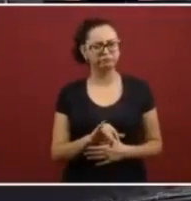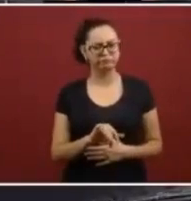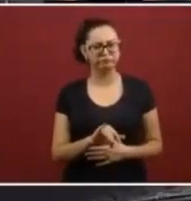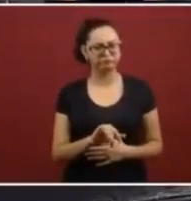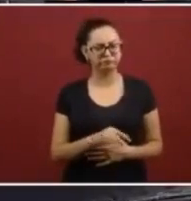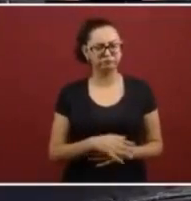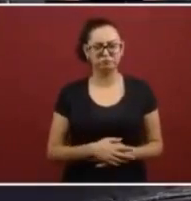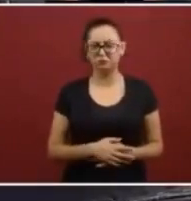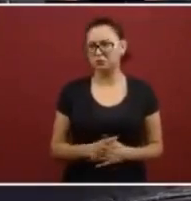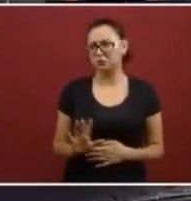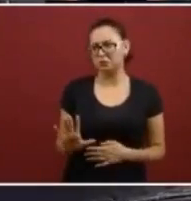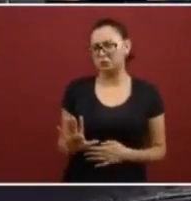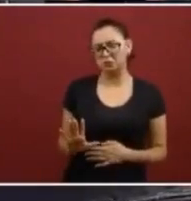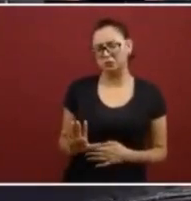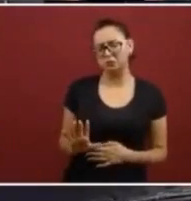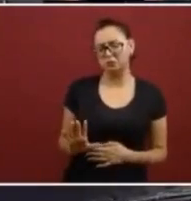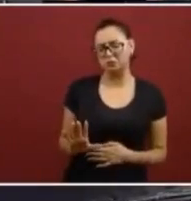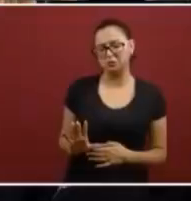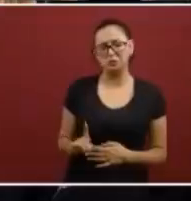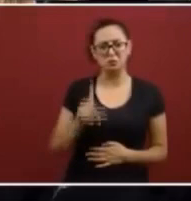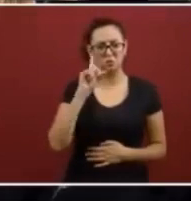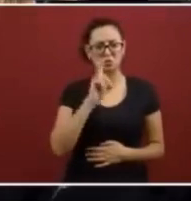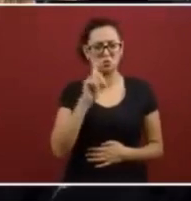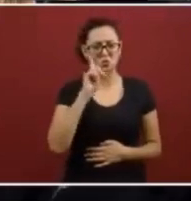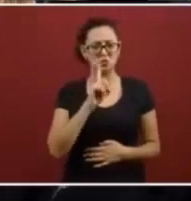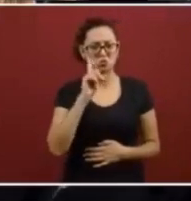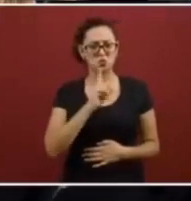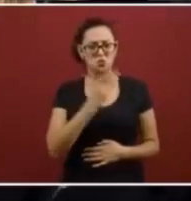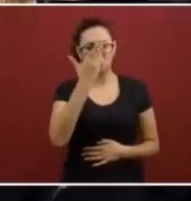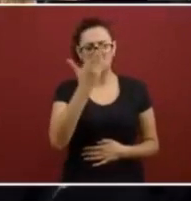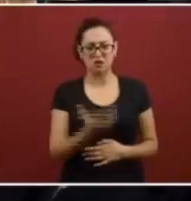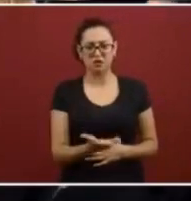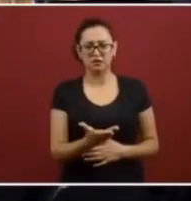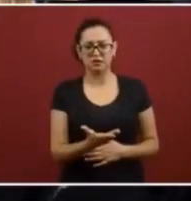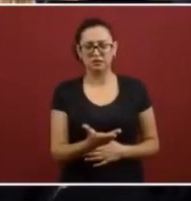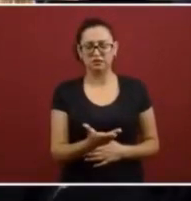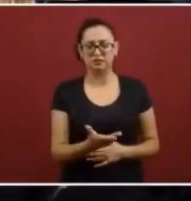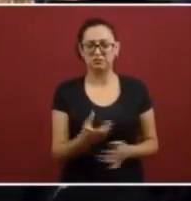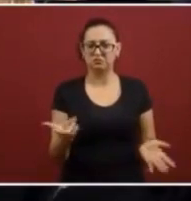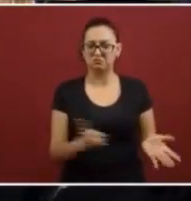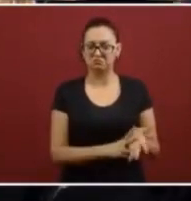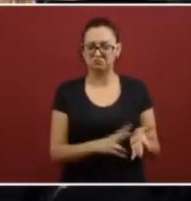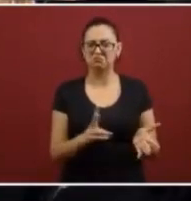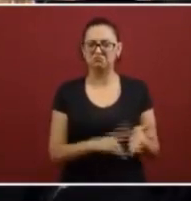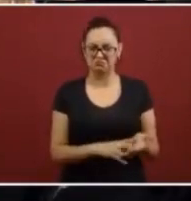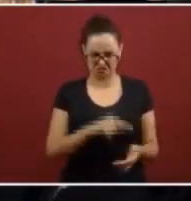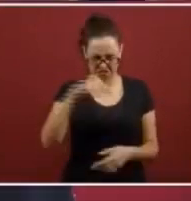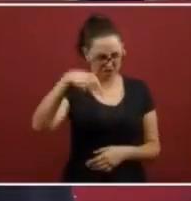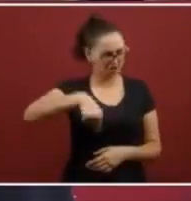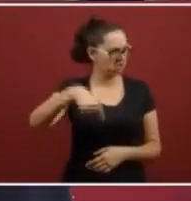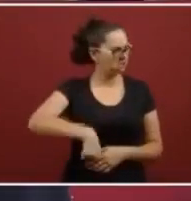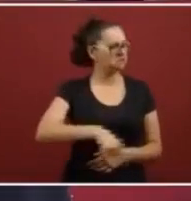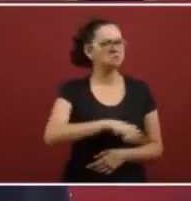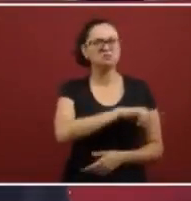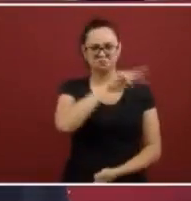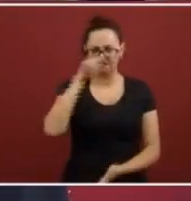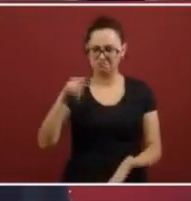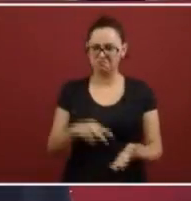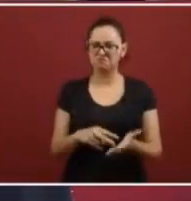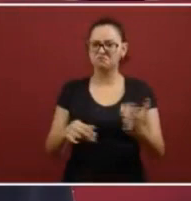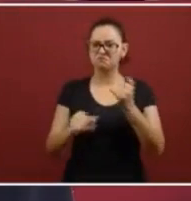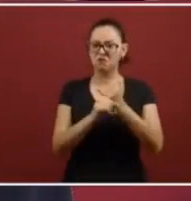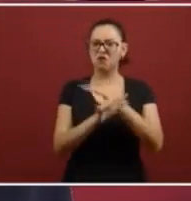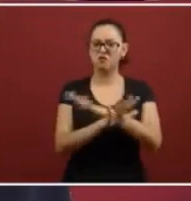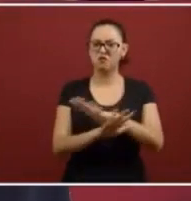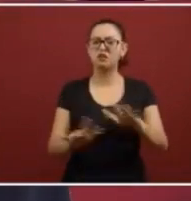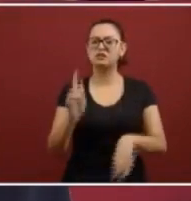cerrados, muy... Pero ella va a venir aquí y les va a informar sobre cómo va lo